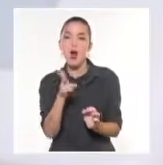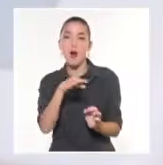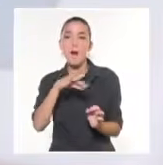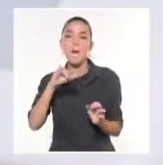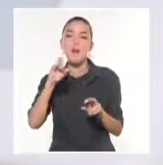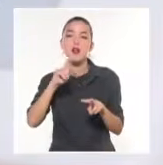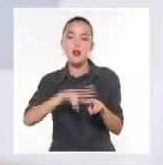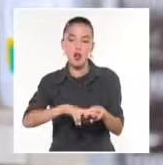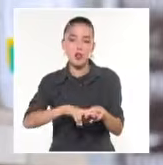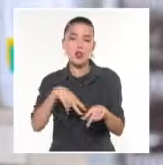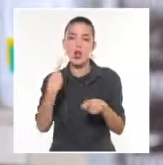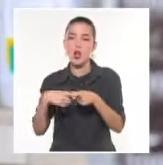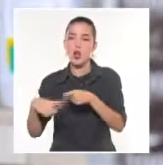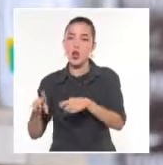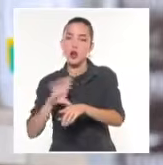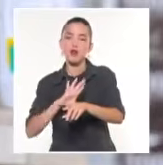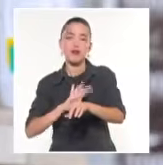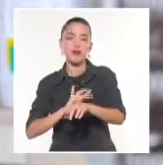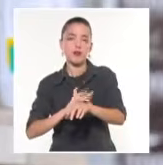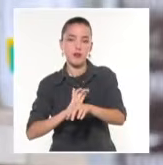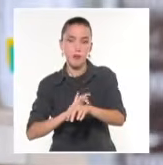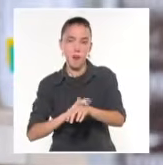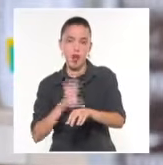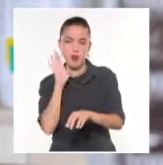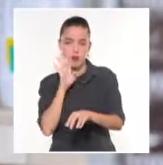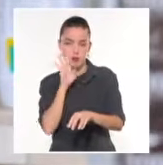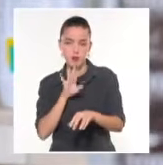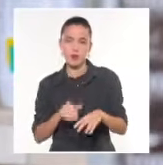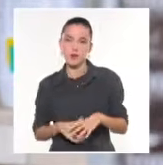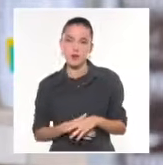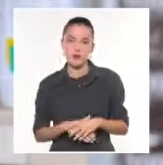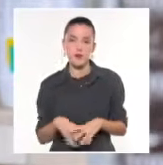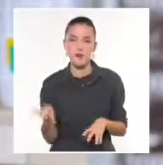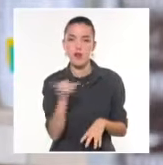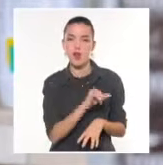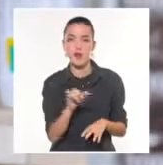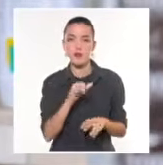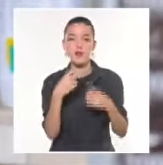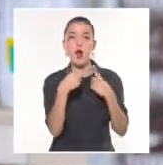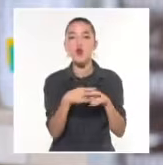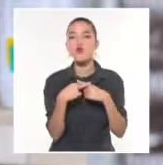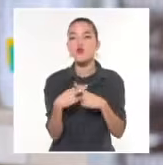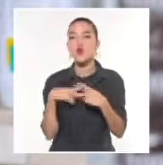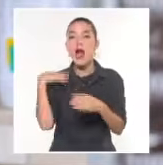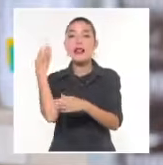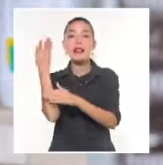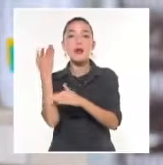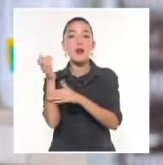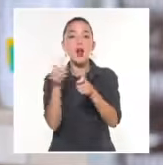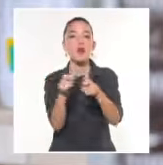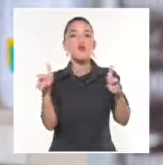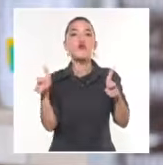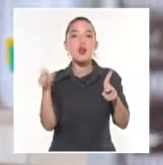otras inmunodeficiencias. El proyecto básicamente fue para darle solución a una gran demanda que tiene salud pública,